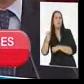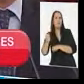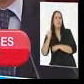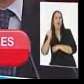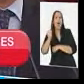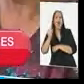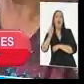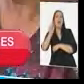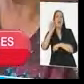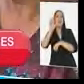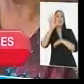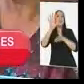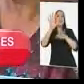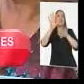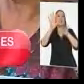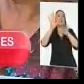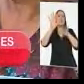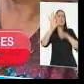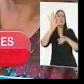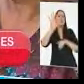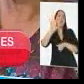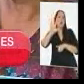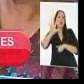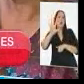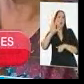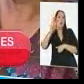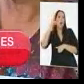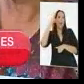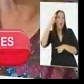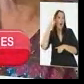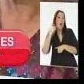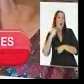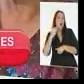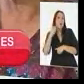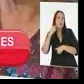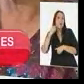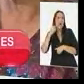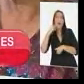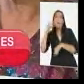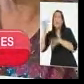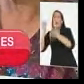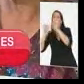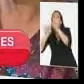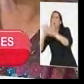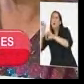más rescato. Todos los funcionarios se dialogan, conversan, convocan,